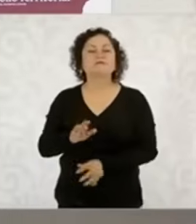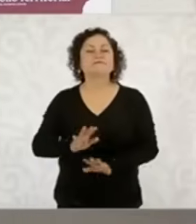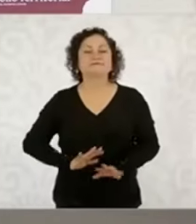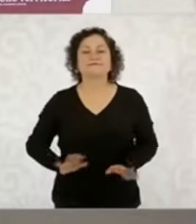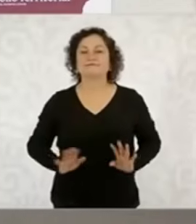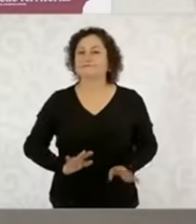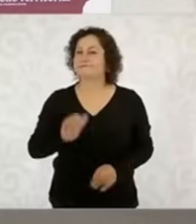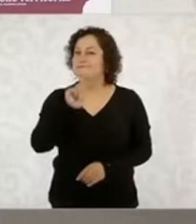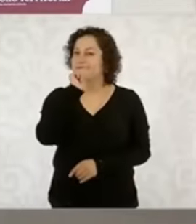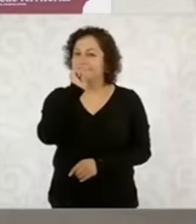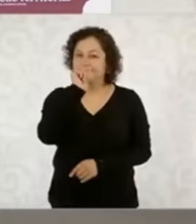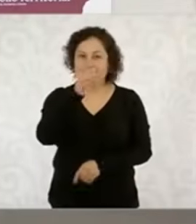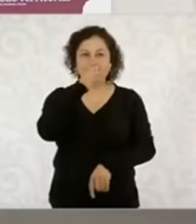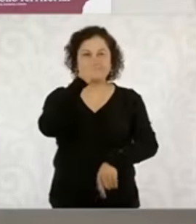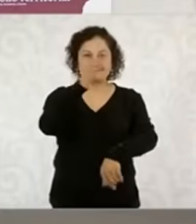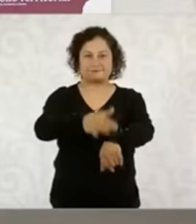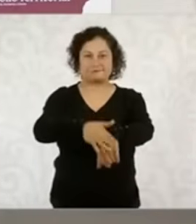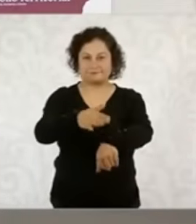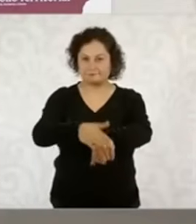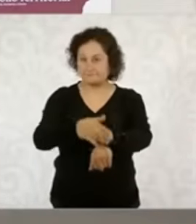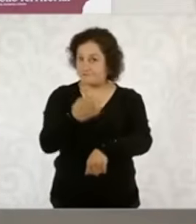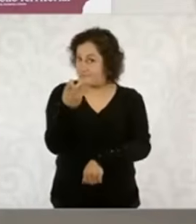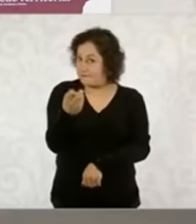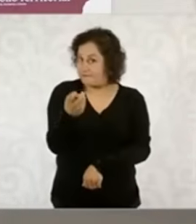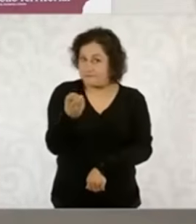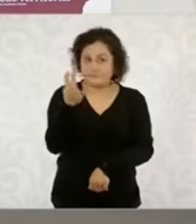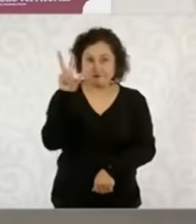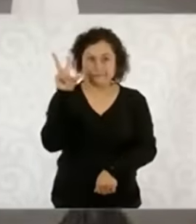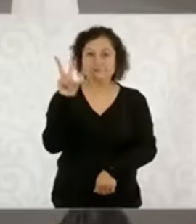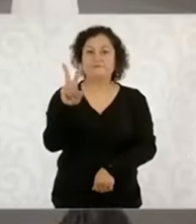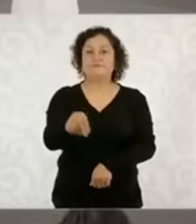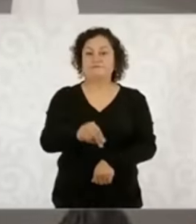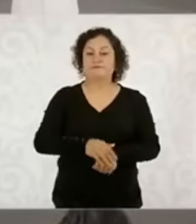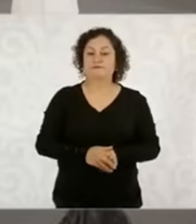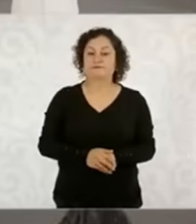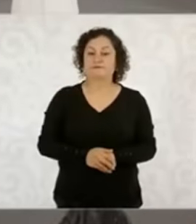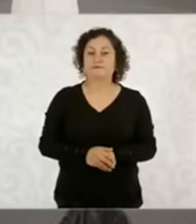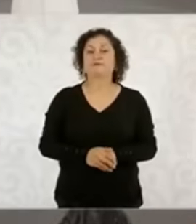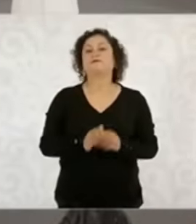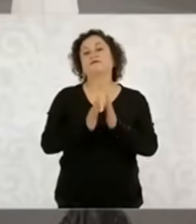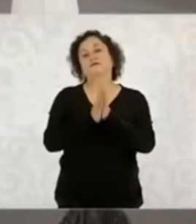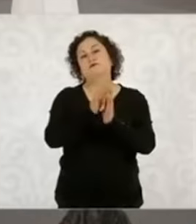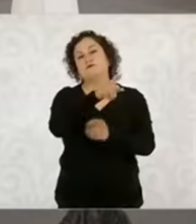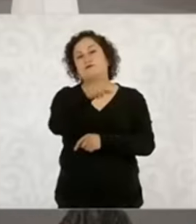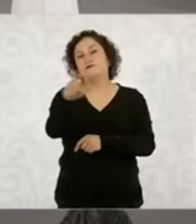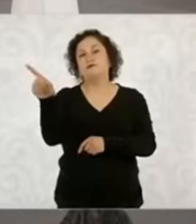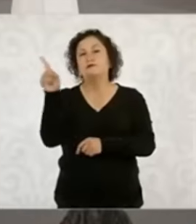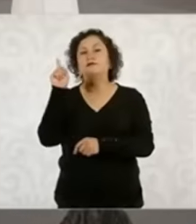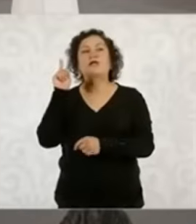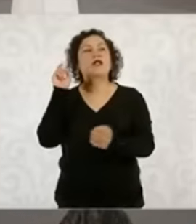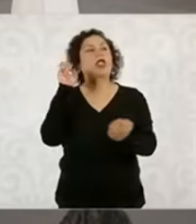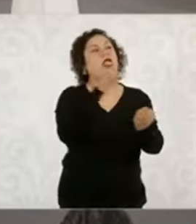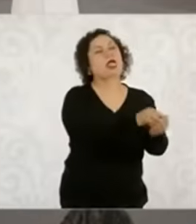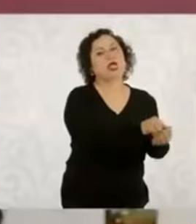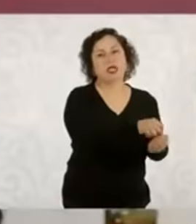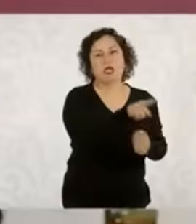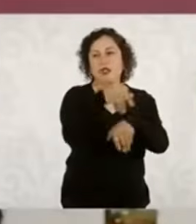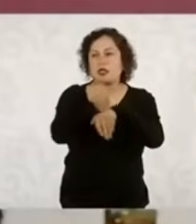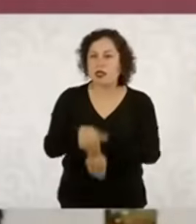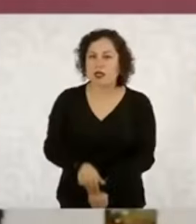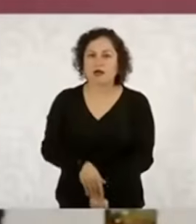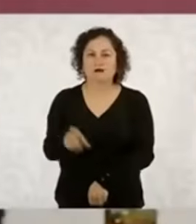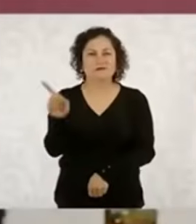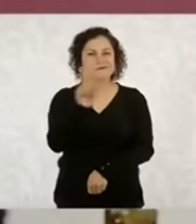de apoyo de nada. Entonces, pedirle a la gente que no se deje sorprender. Todas las páginas de las